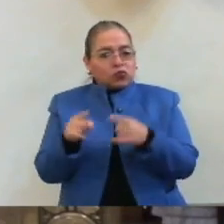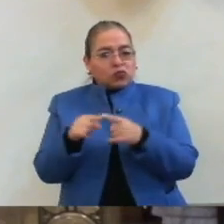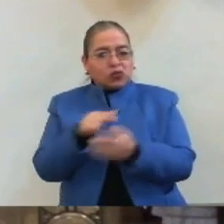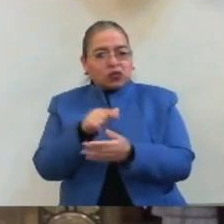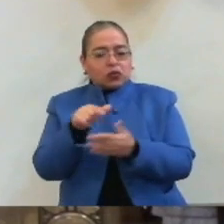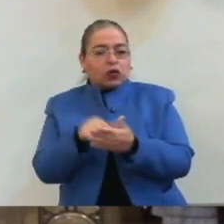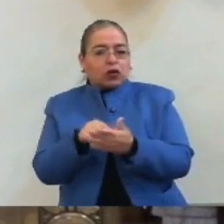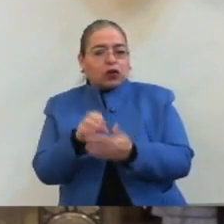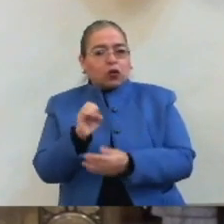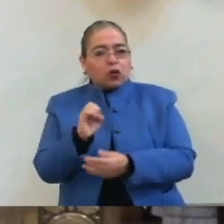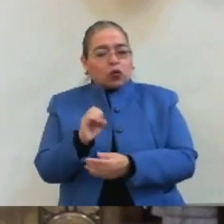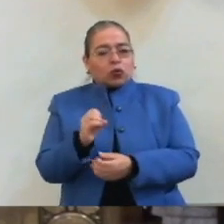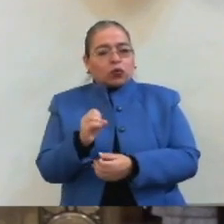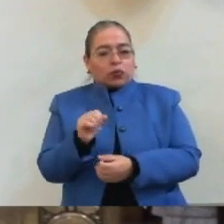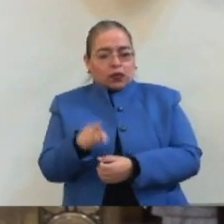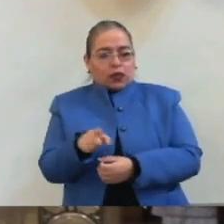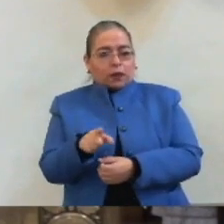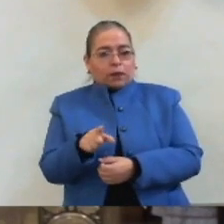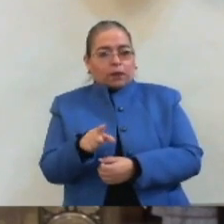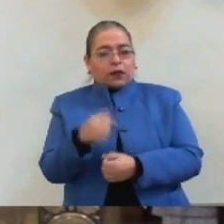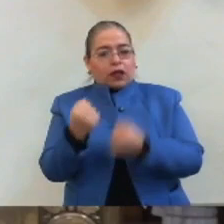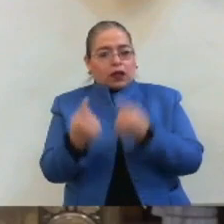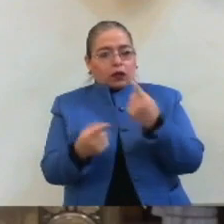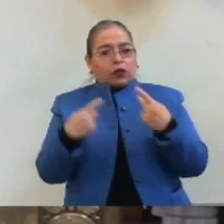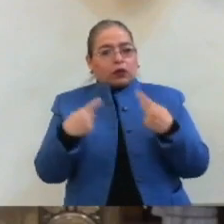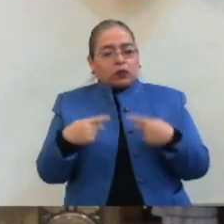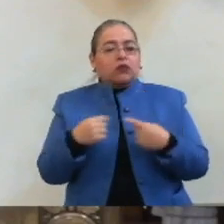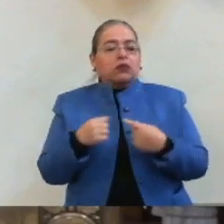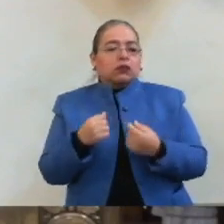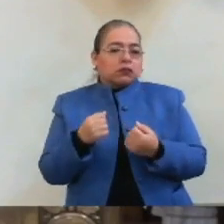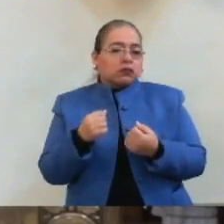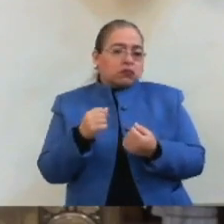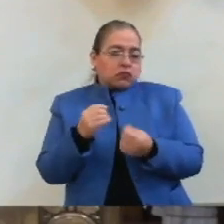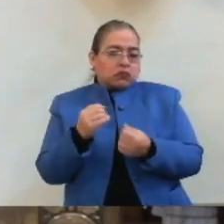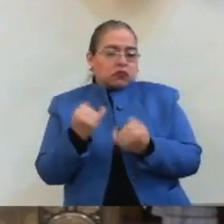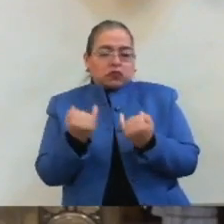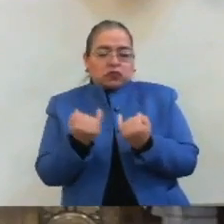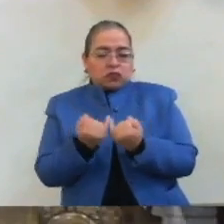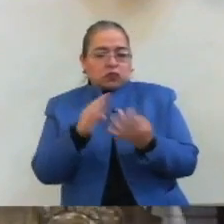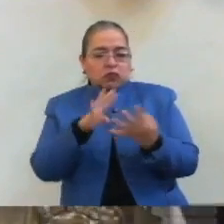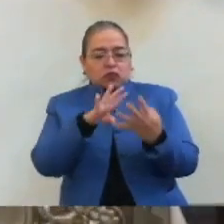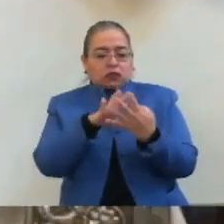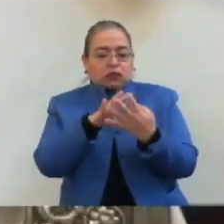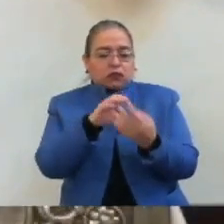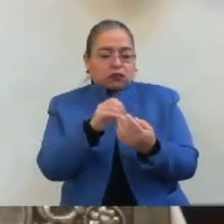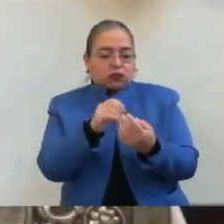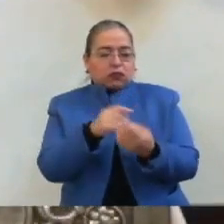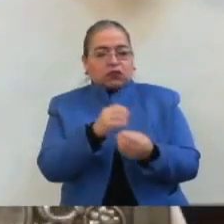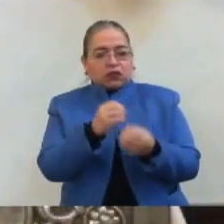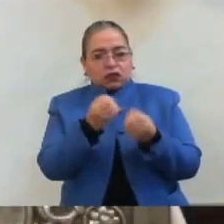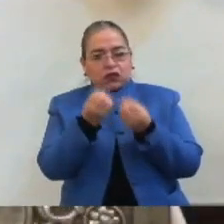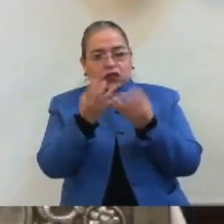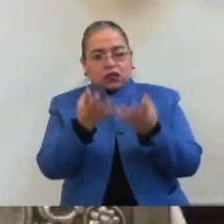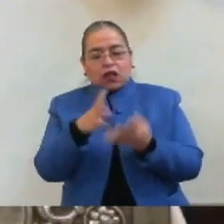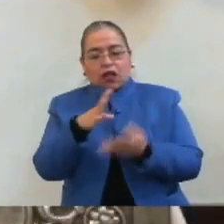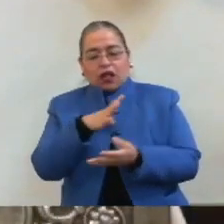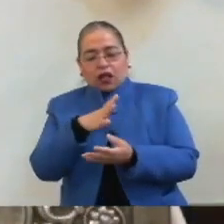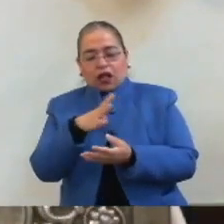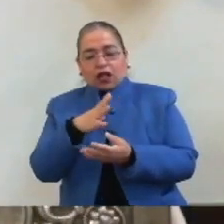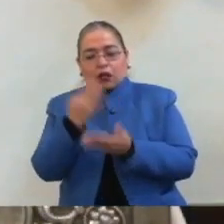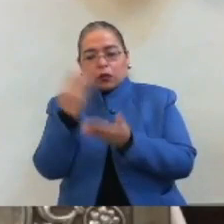algunos hermanos en las cárceles todos tenemos la